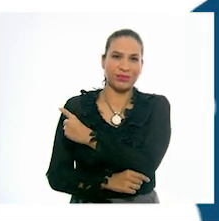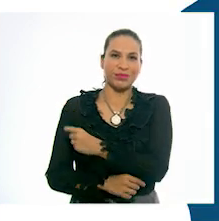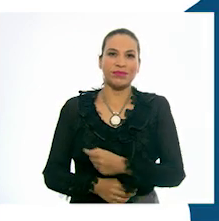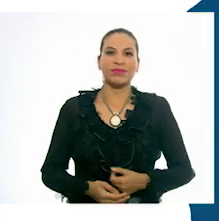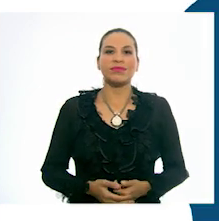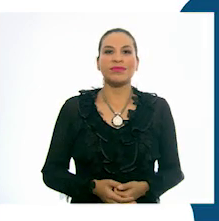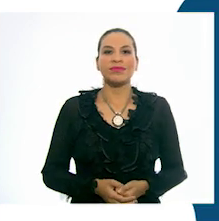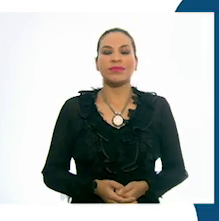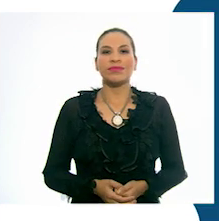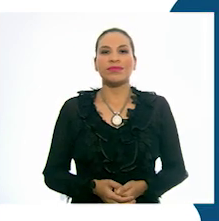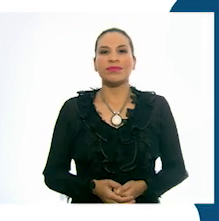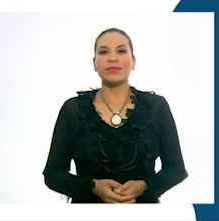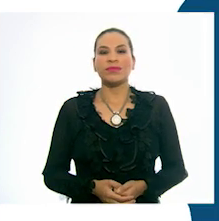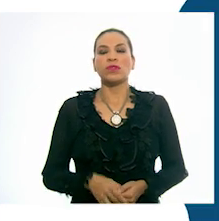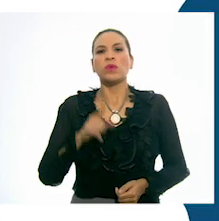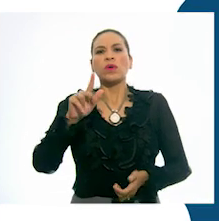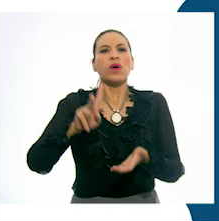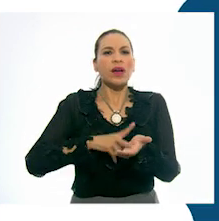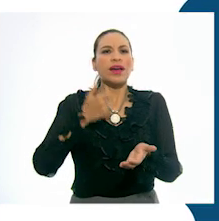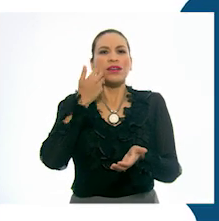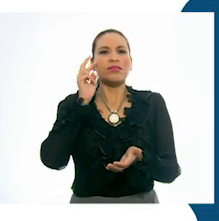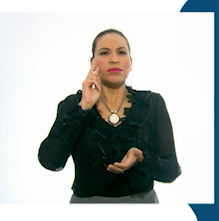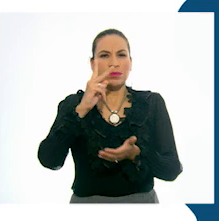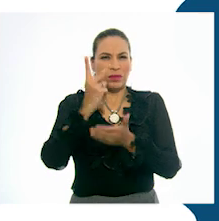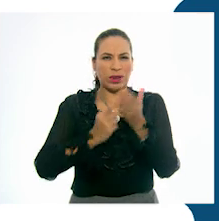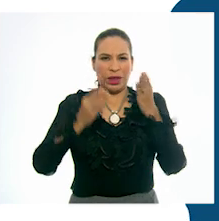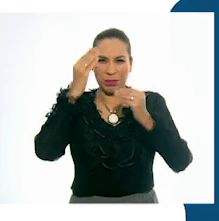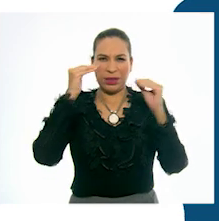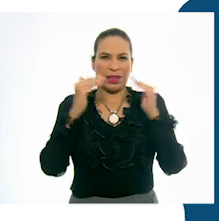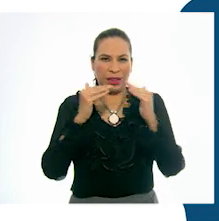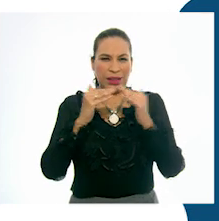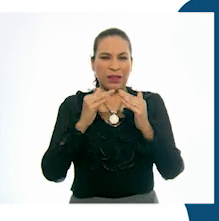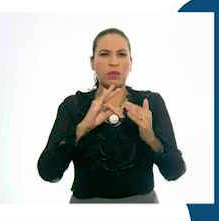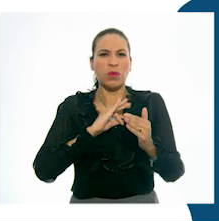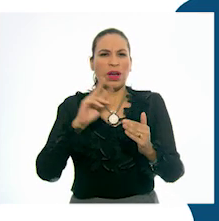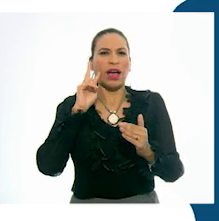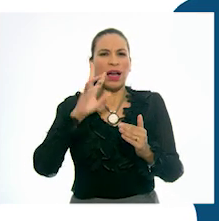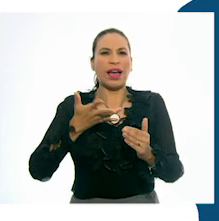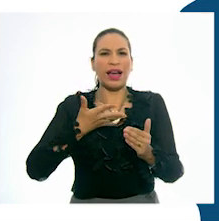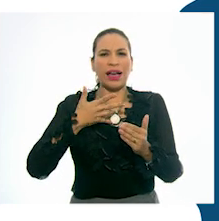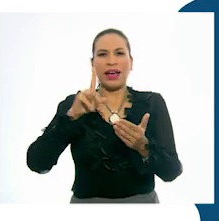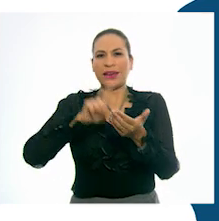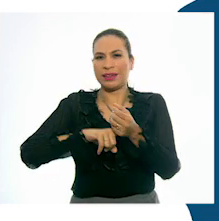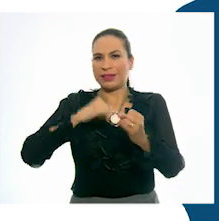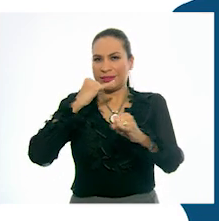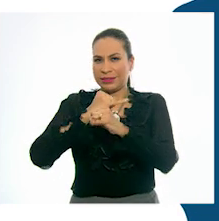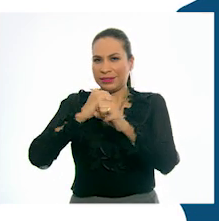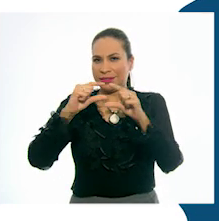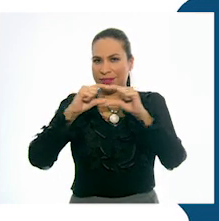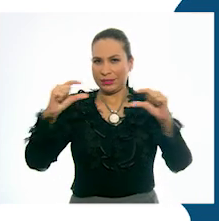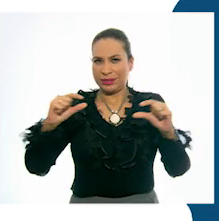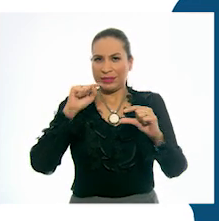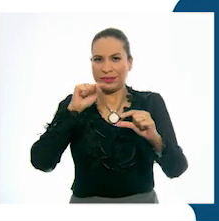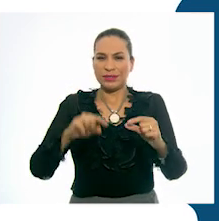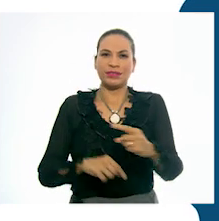conaliteg.cep.gov.mx. Si quieres volver a ver los programas de Aprende en Casa, los puedes encontrar en la siguiente liga: